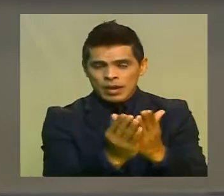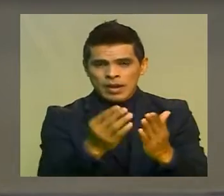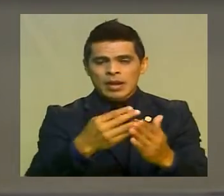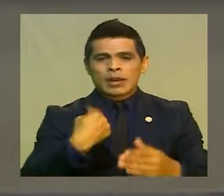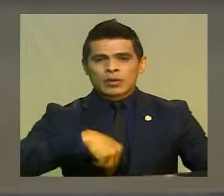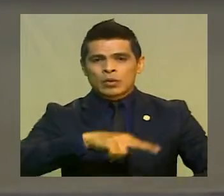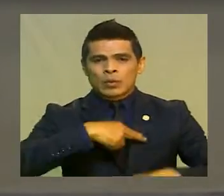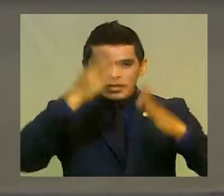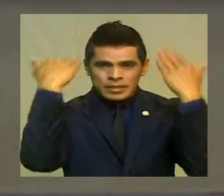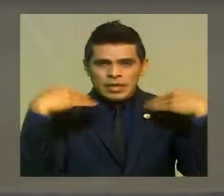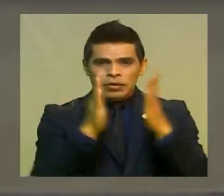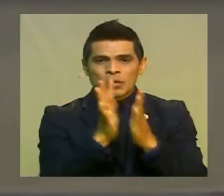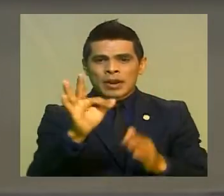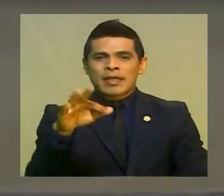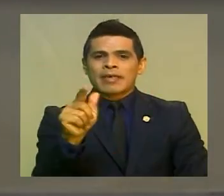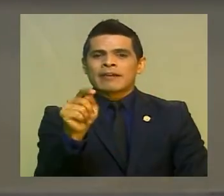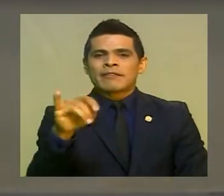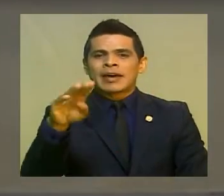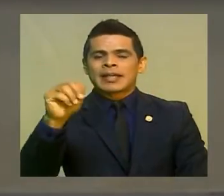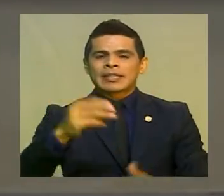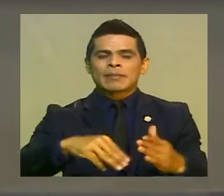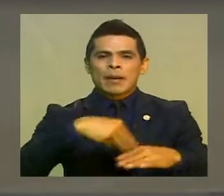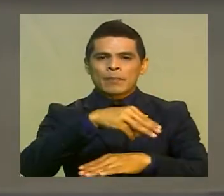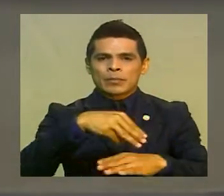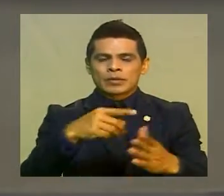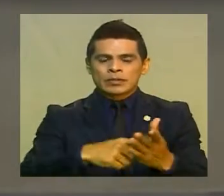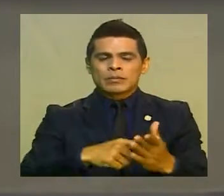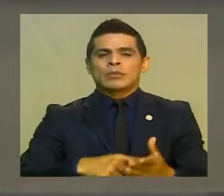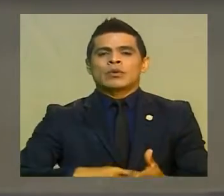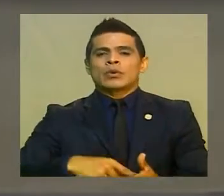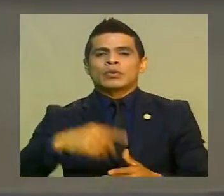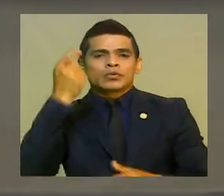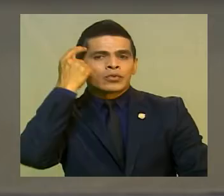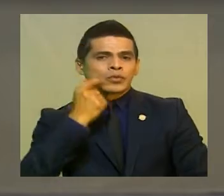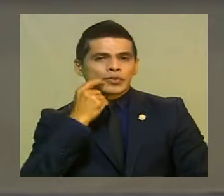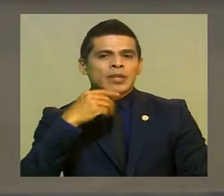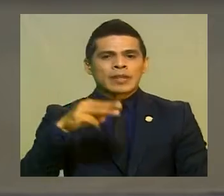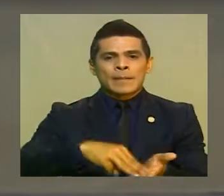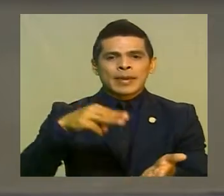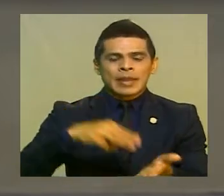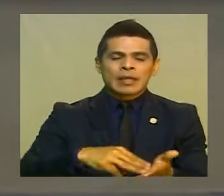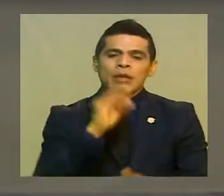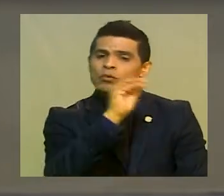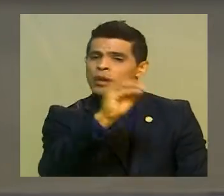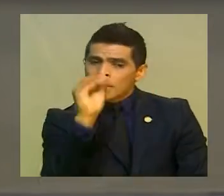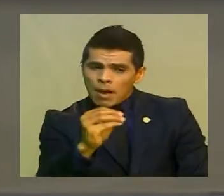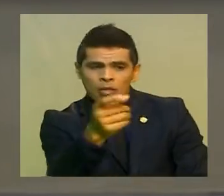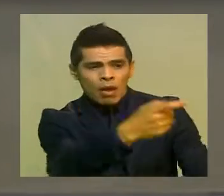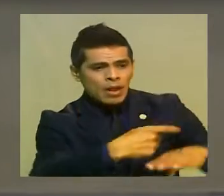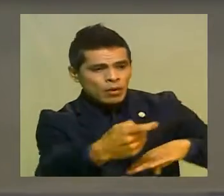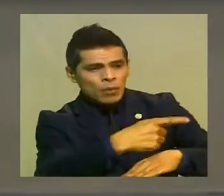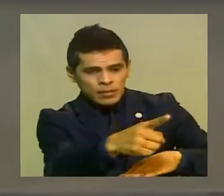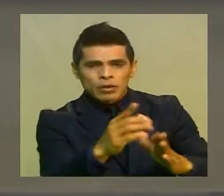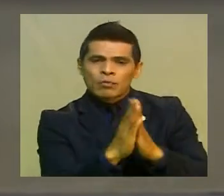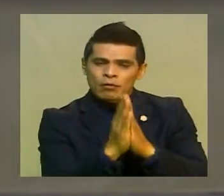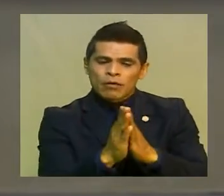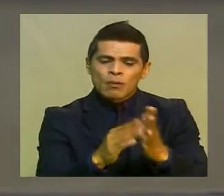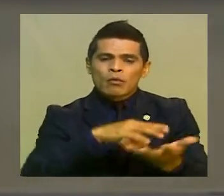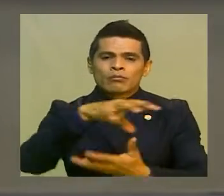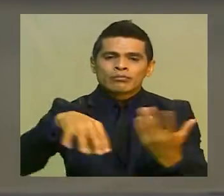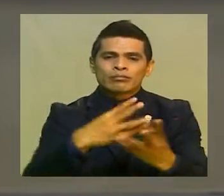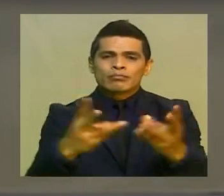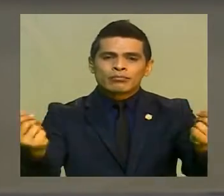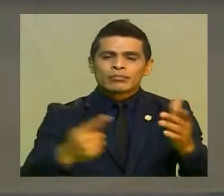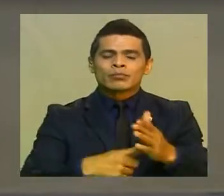ubicada en el municipio sucre del estado miranda hacen un llamado a las autoridades competentes para que se aboquen a solventar